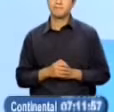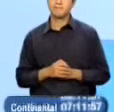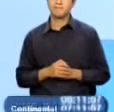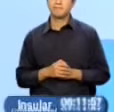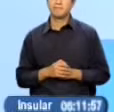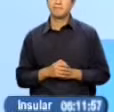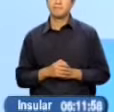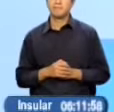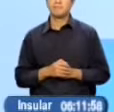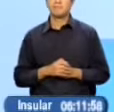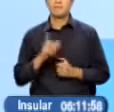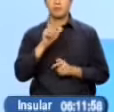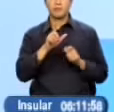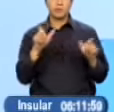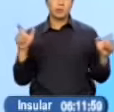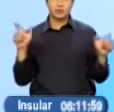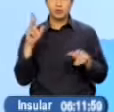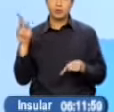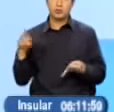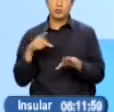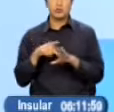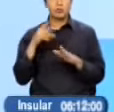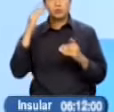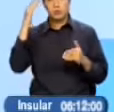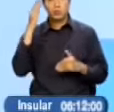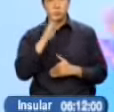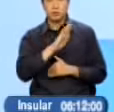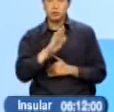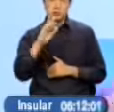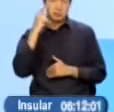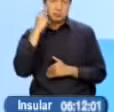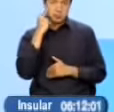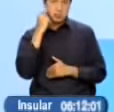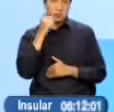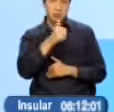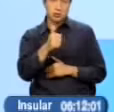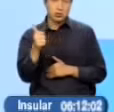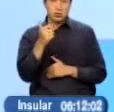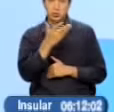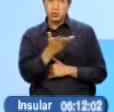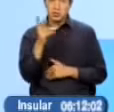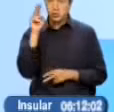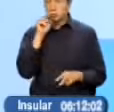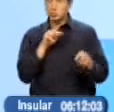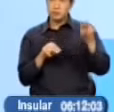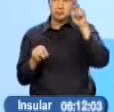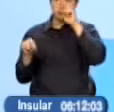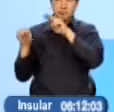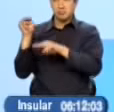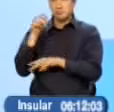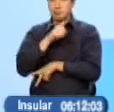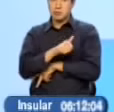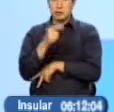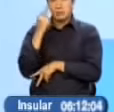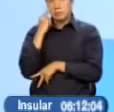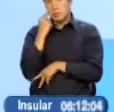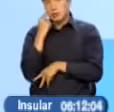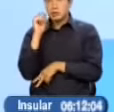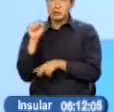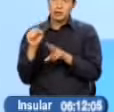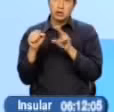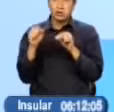sapiencia de los analistas políticos para que hagan sus de apuestas